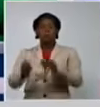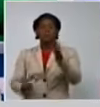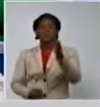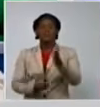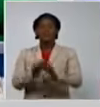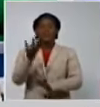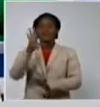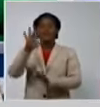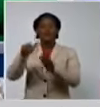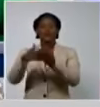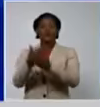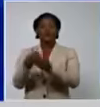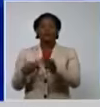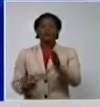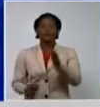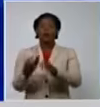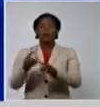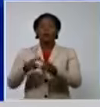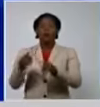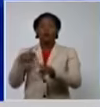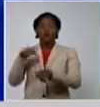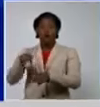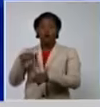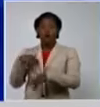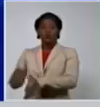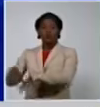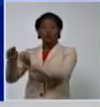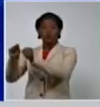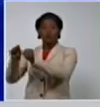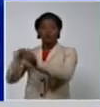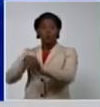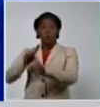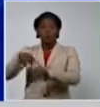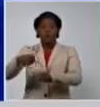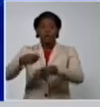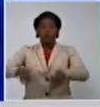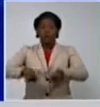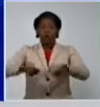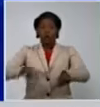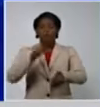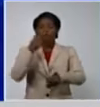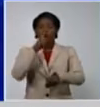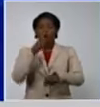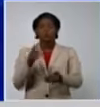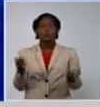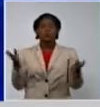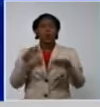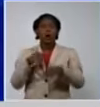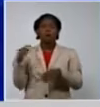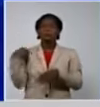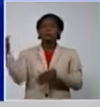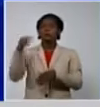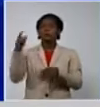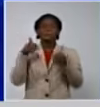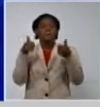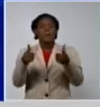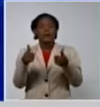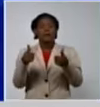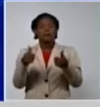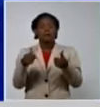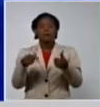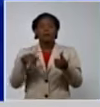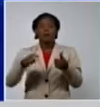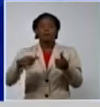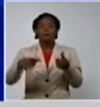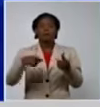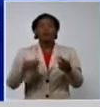me da negativo. Y está enferma la persona. Y estás enfermo, estás incubando la enfermedad. Por eso se esperan 5 días. Si al 5º